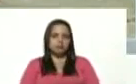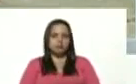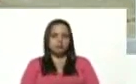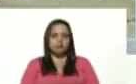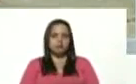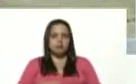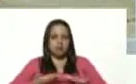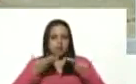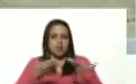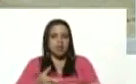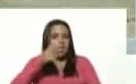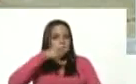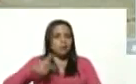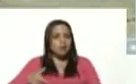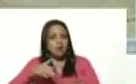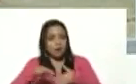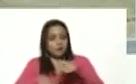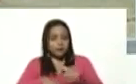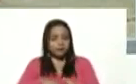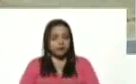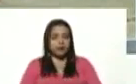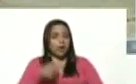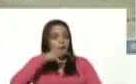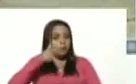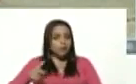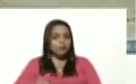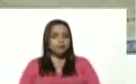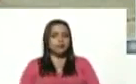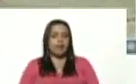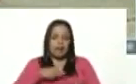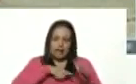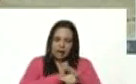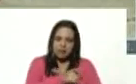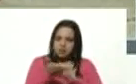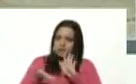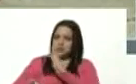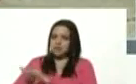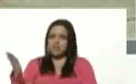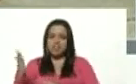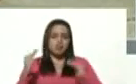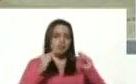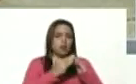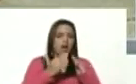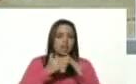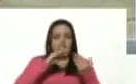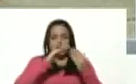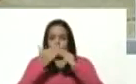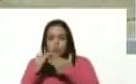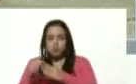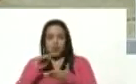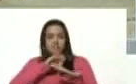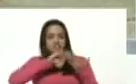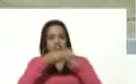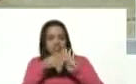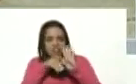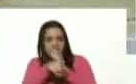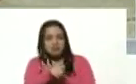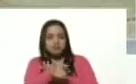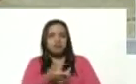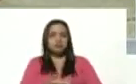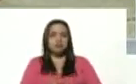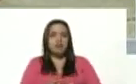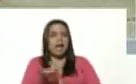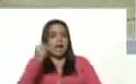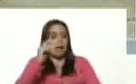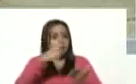pueblo de a pie. El pueblo que entra y sale de su casa, de su barrio. Hemos tomado nota,